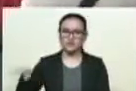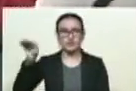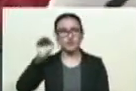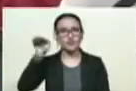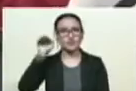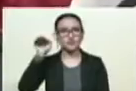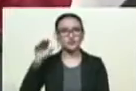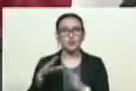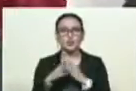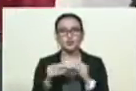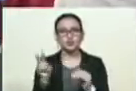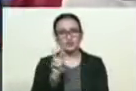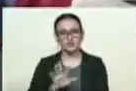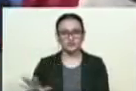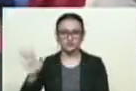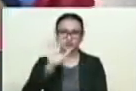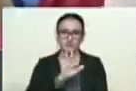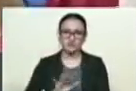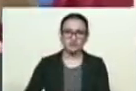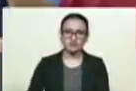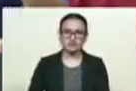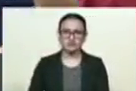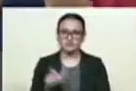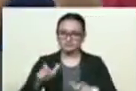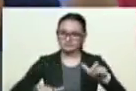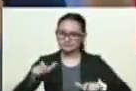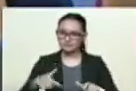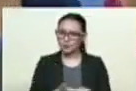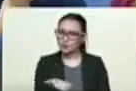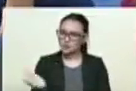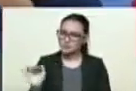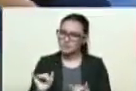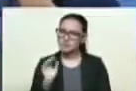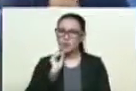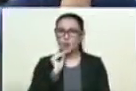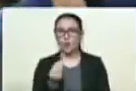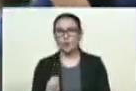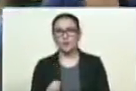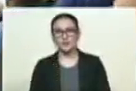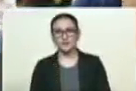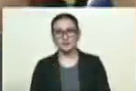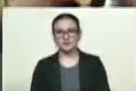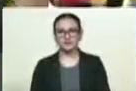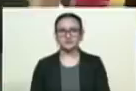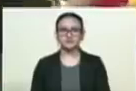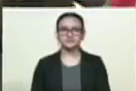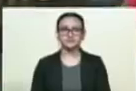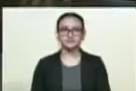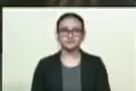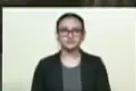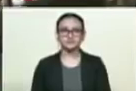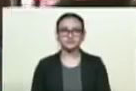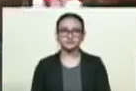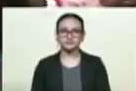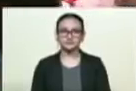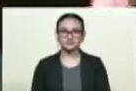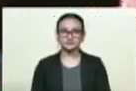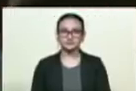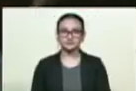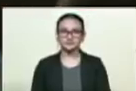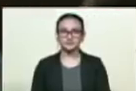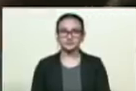de los venezolanos. Ustedes, jóvenes de la patria, ustedes son